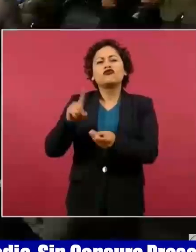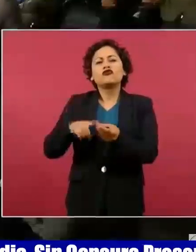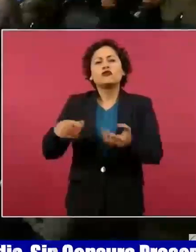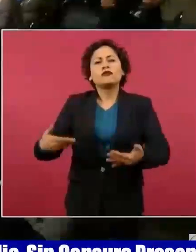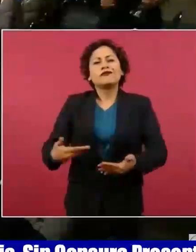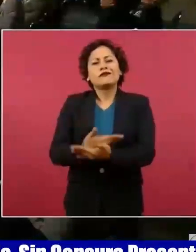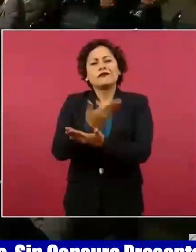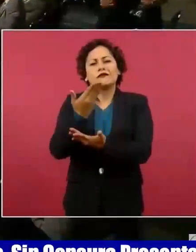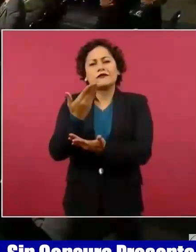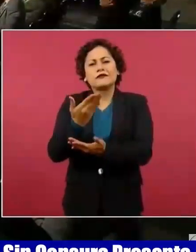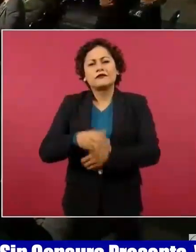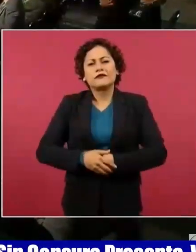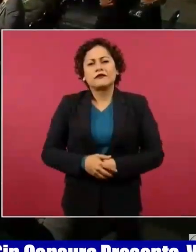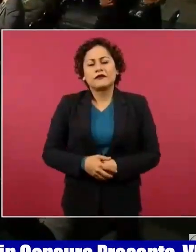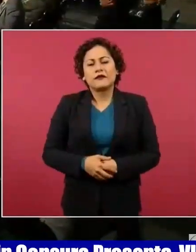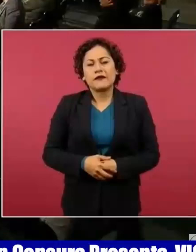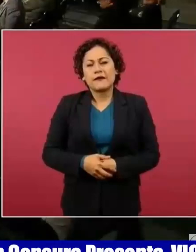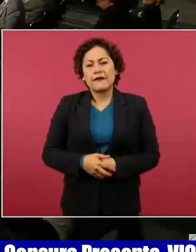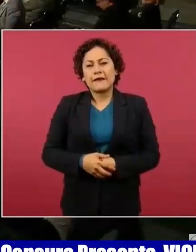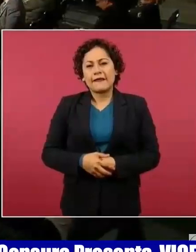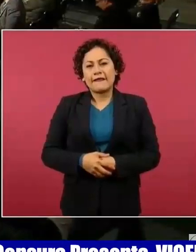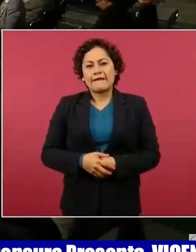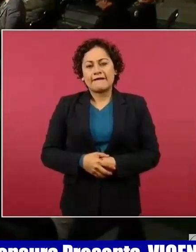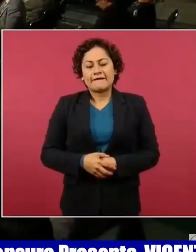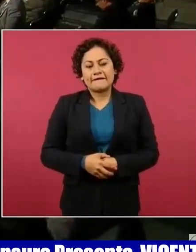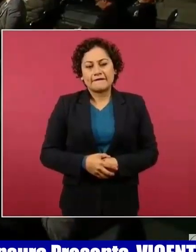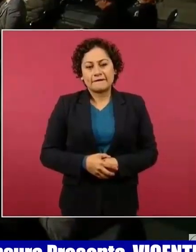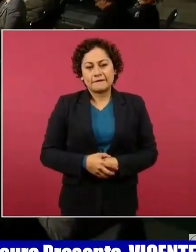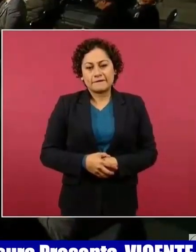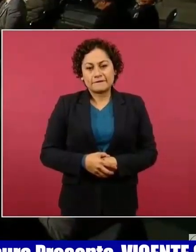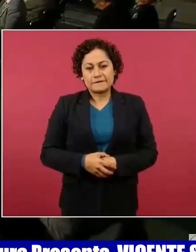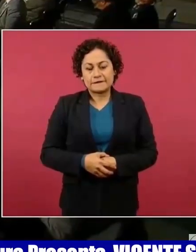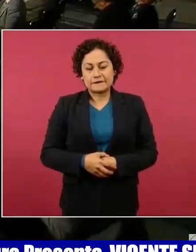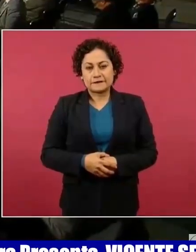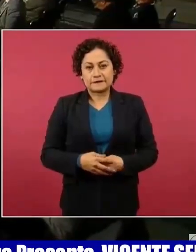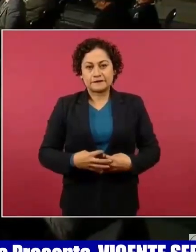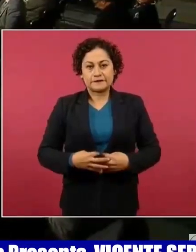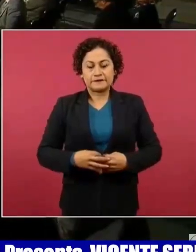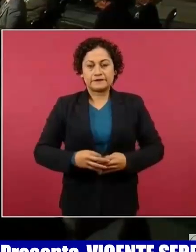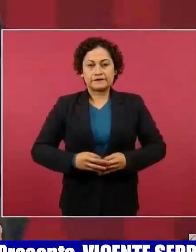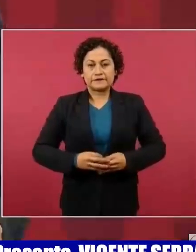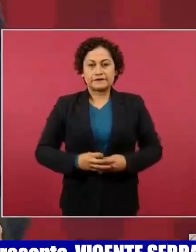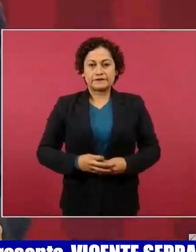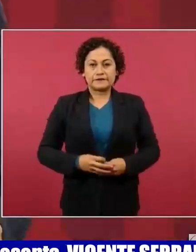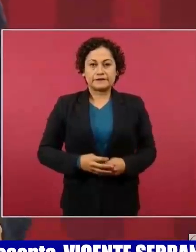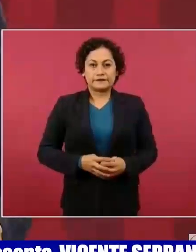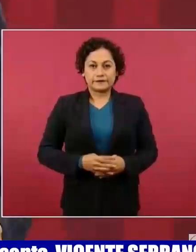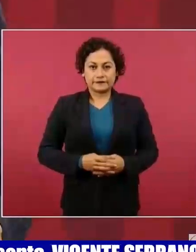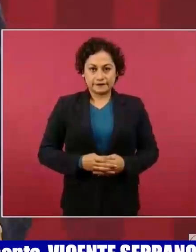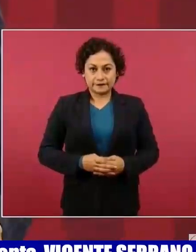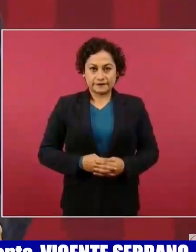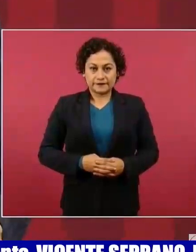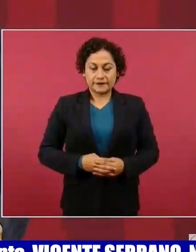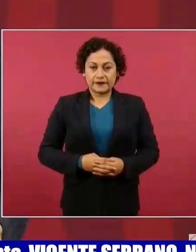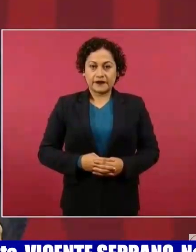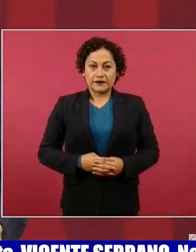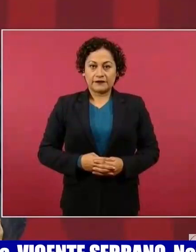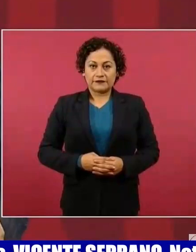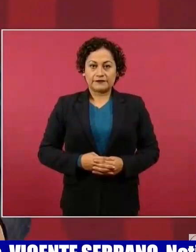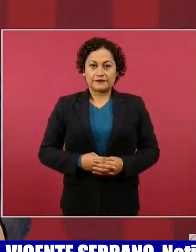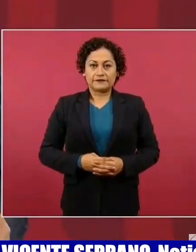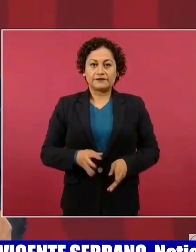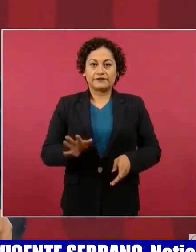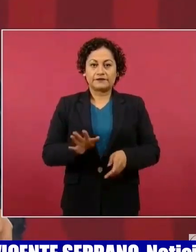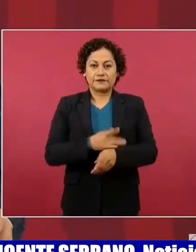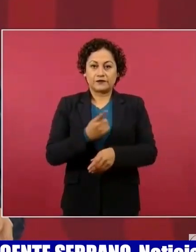Cárdenas, que él en todo caso podía ser el candidato a jefe de gobierno, y que si así lo